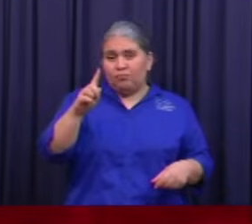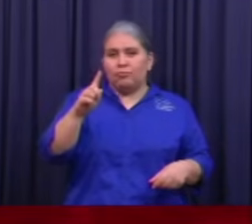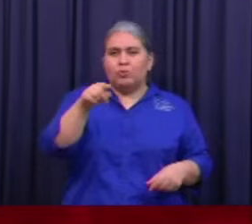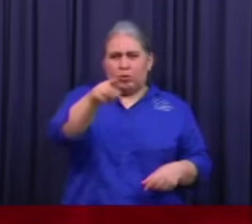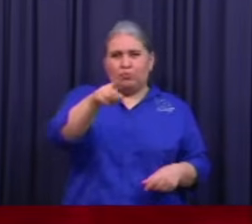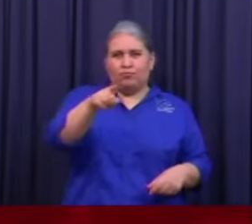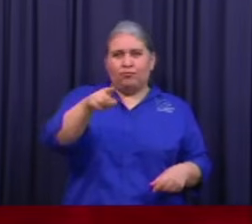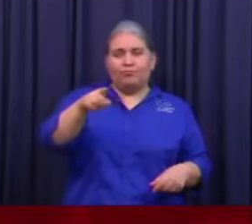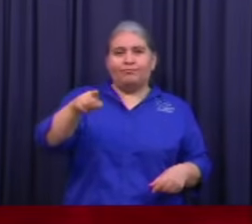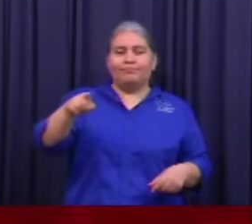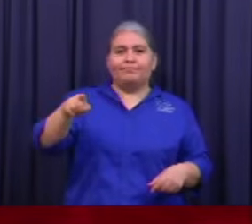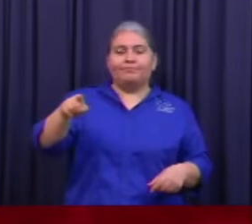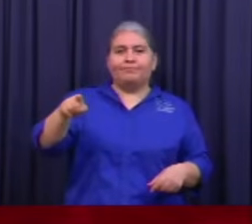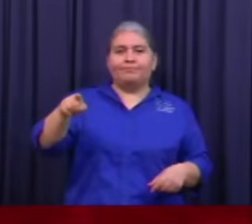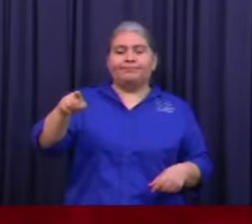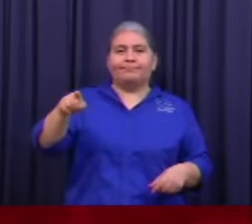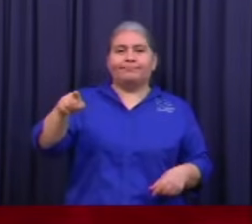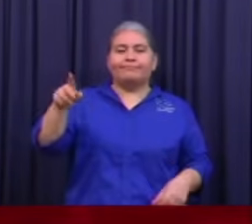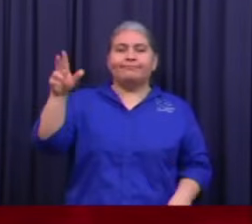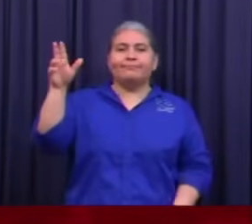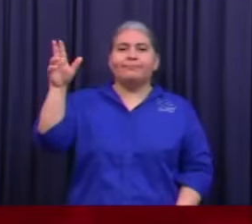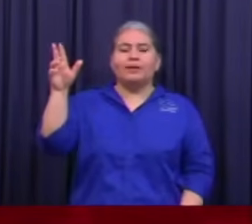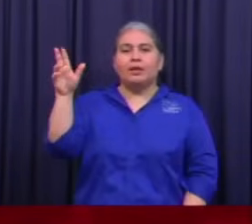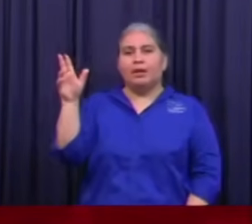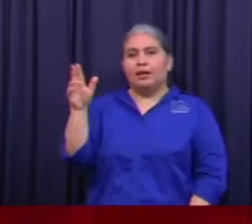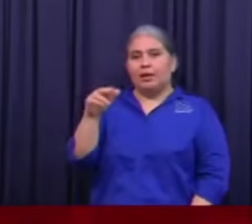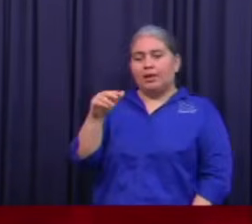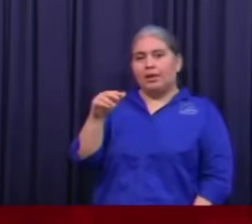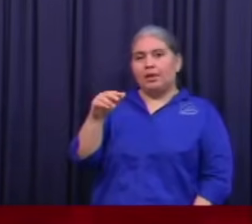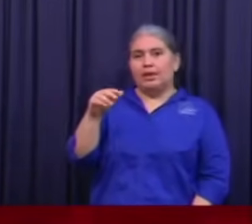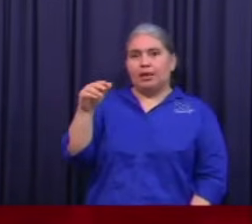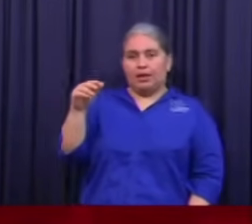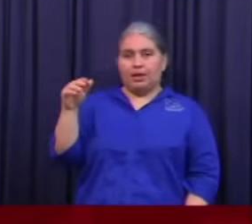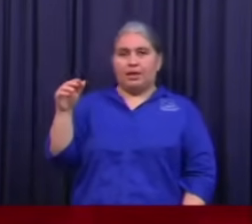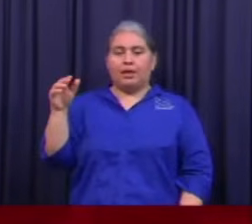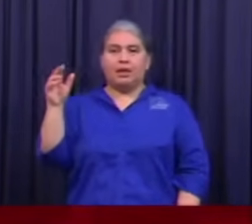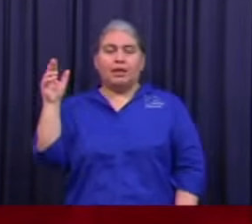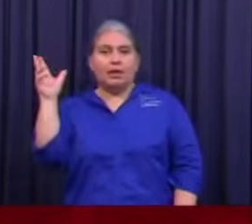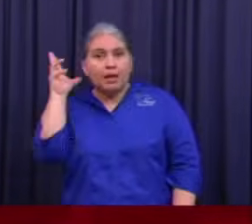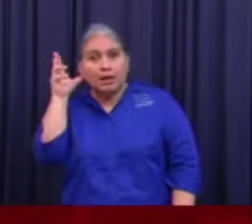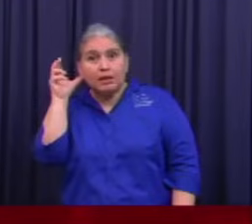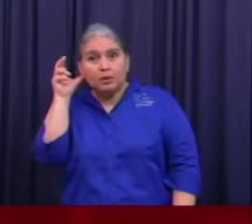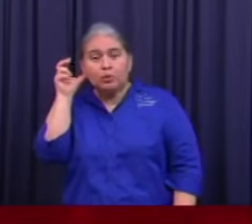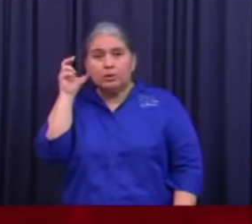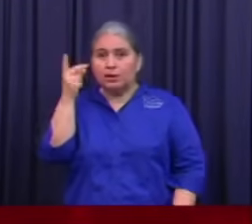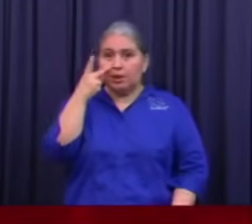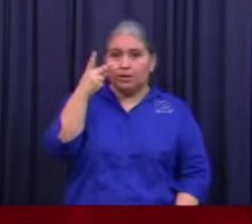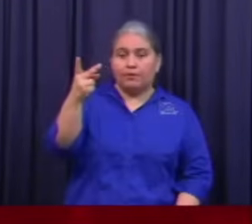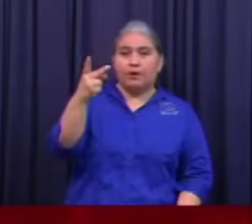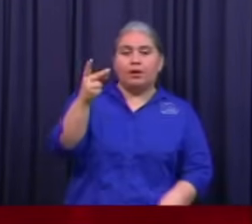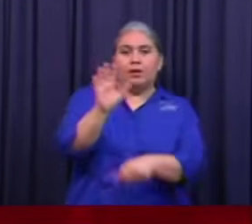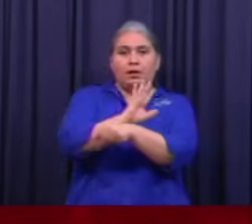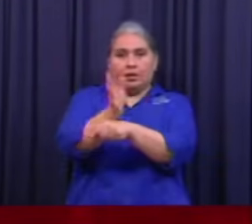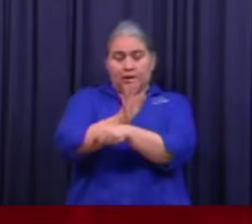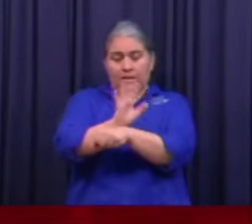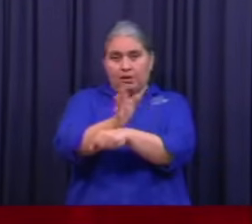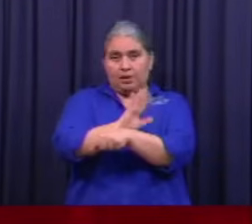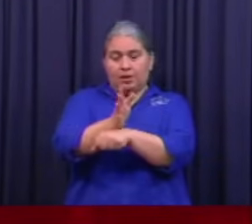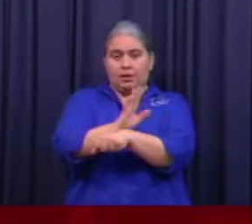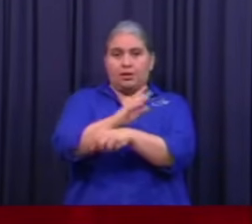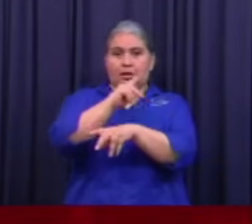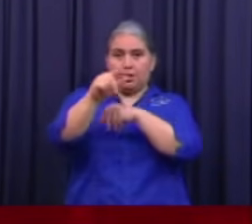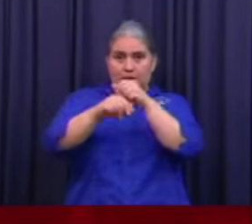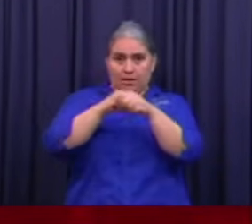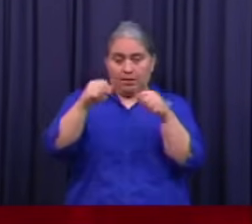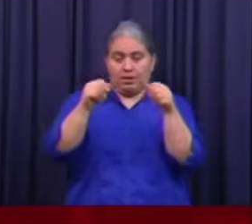mensajes no tiene necesidad de pasar a la librería a comprar el cassette porque ya no tenemos cassetes pero lo que sí